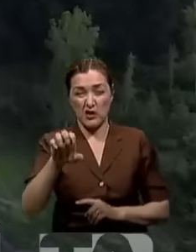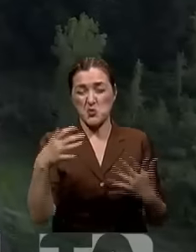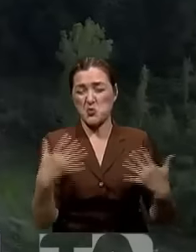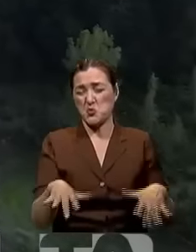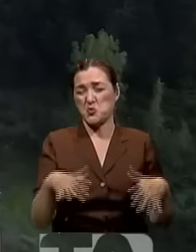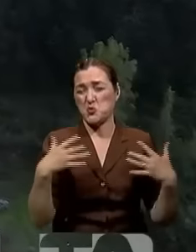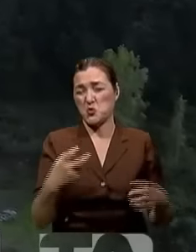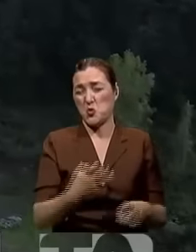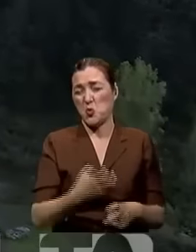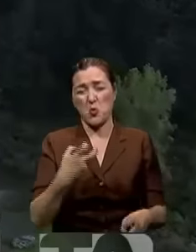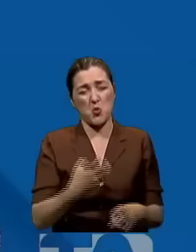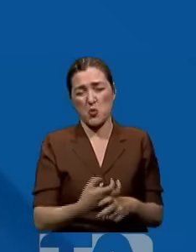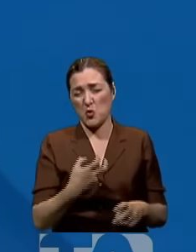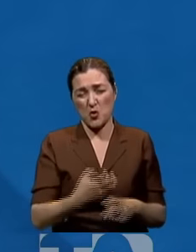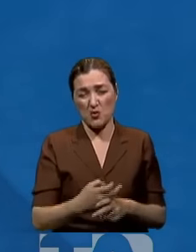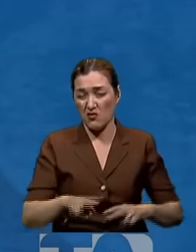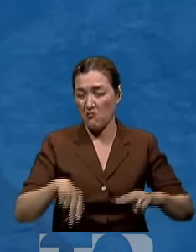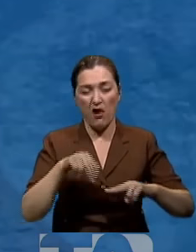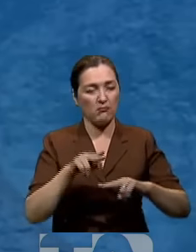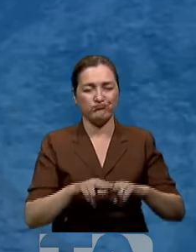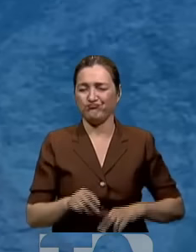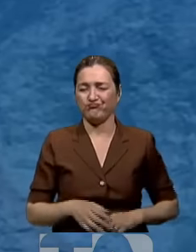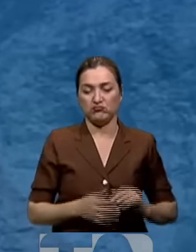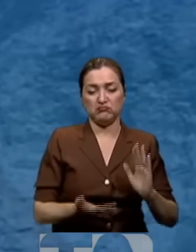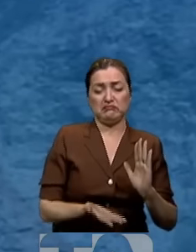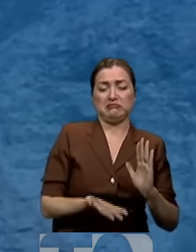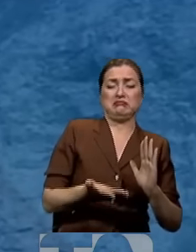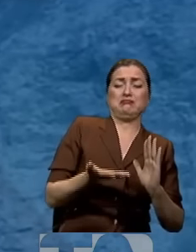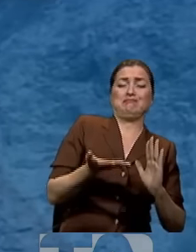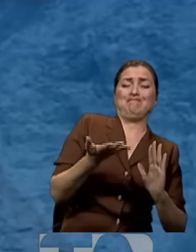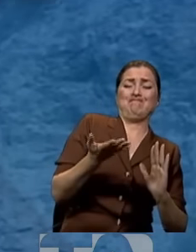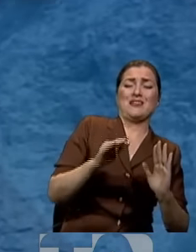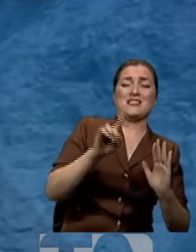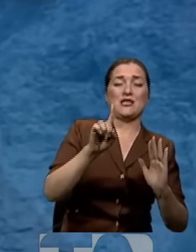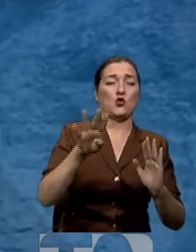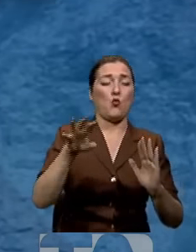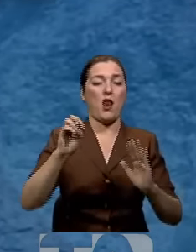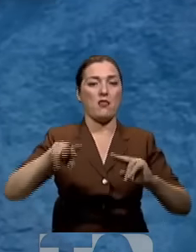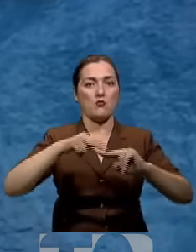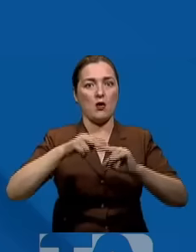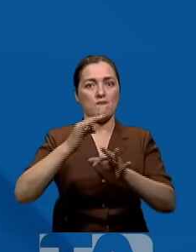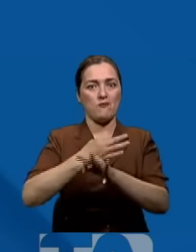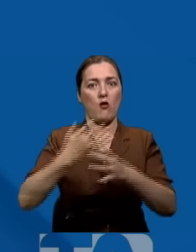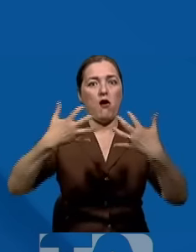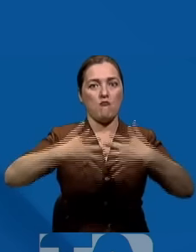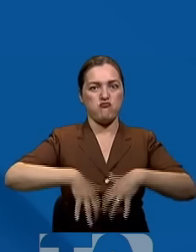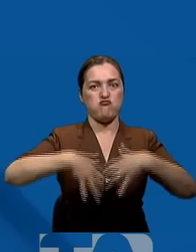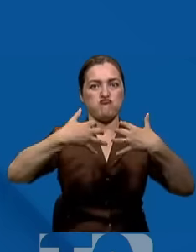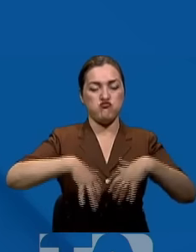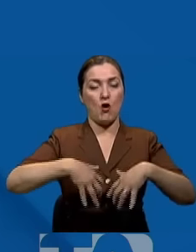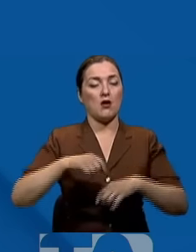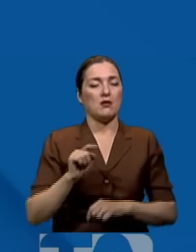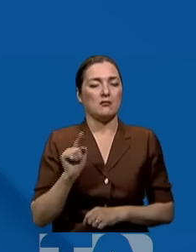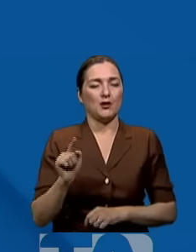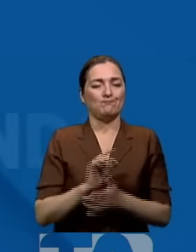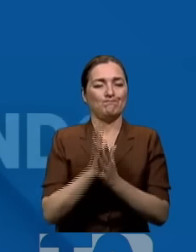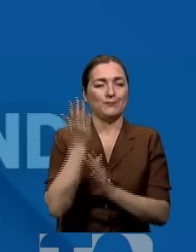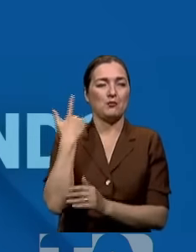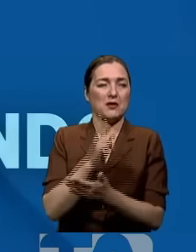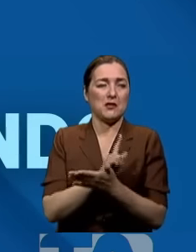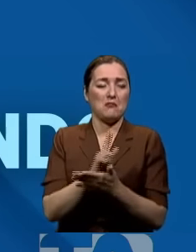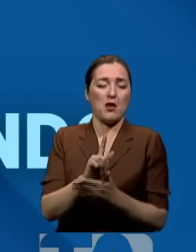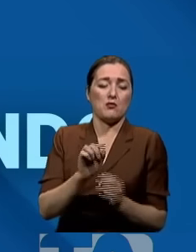Para que Paute opere con normalidad, se requiere un caudal de 140 metros cúbicos por segundo. La semana pasada se registró